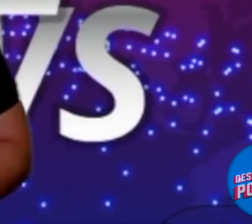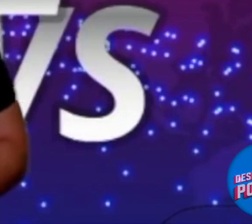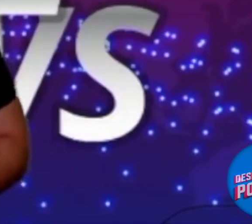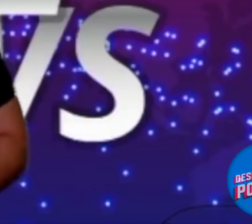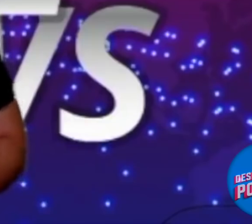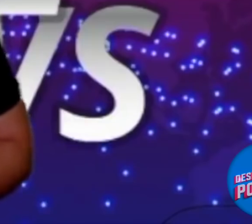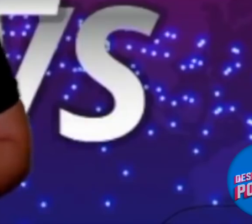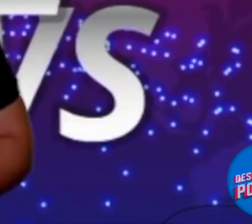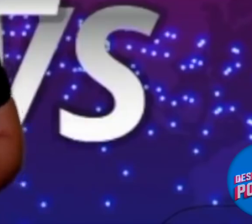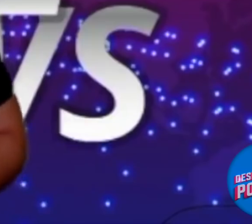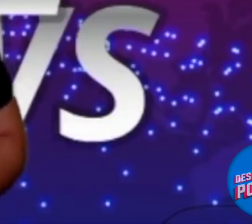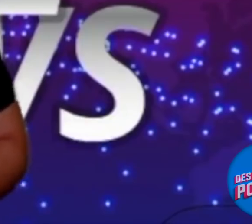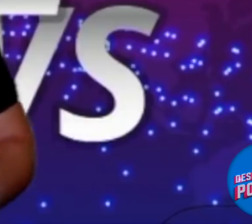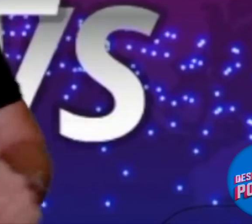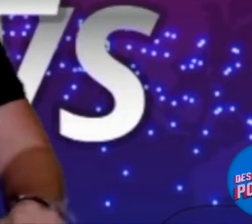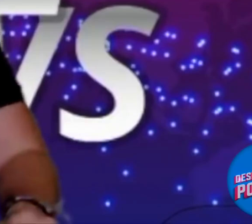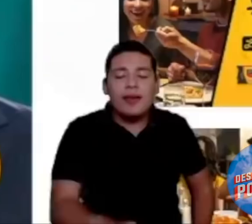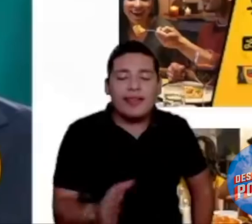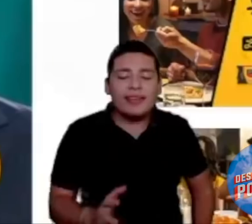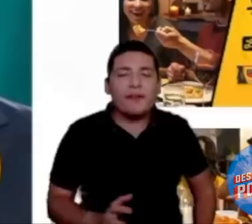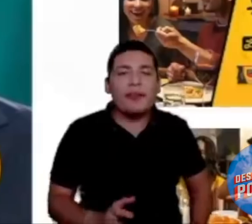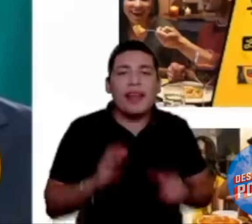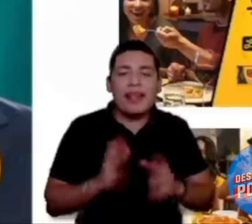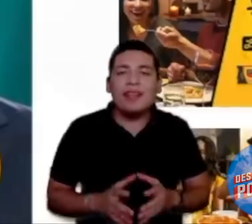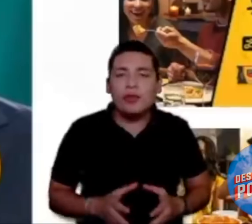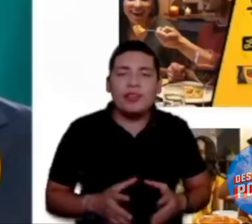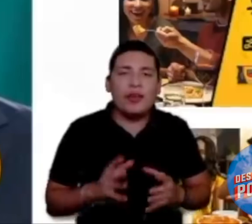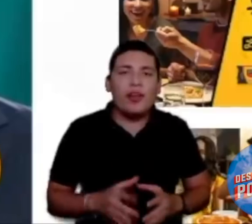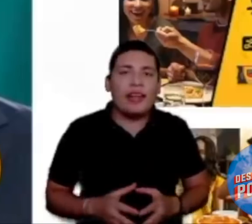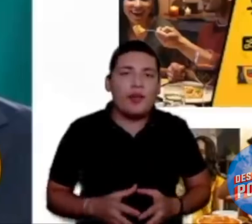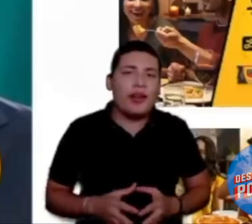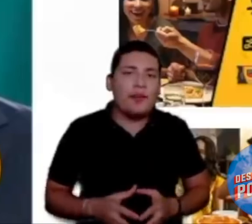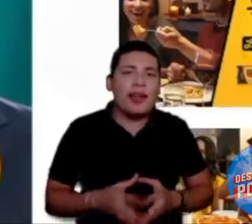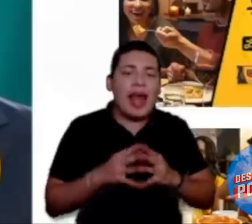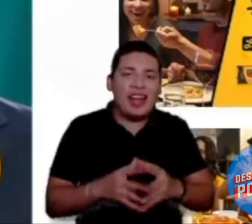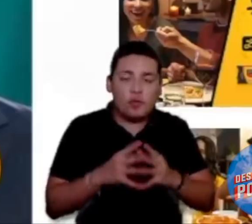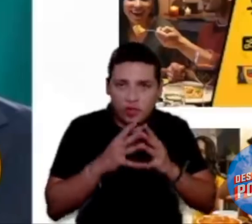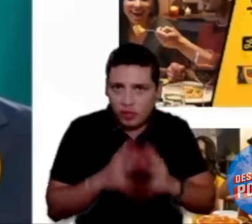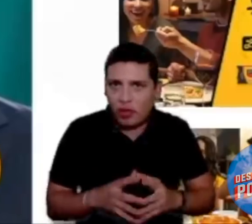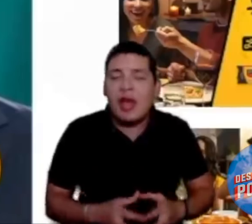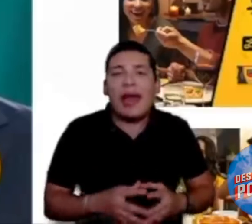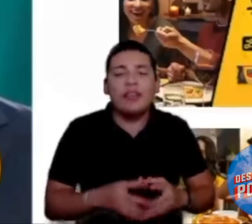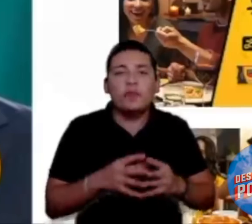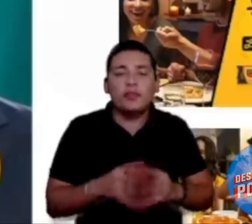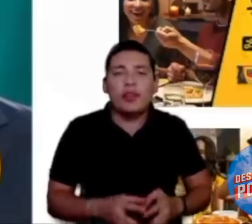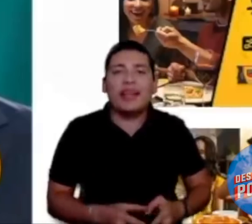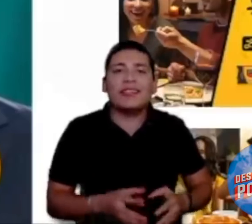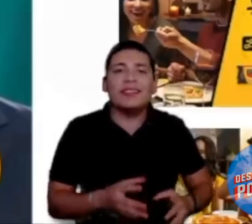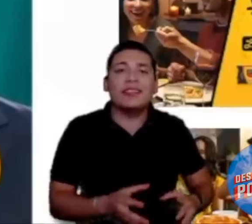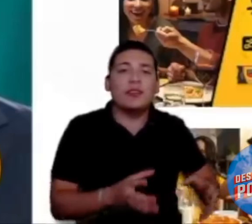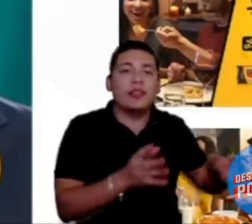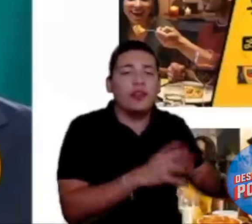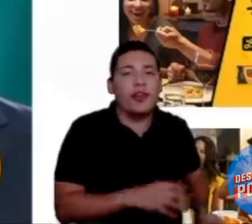la campanita. Y ahora sí, pasemos a la información. Y es que, familia, esta noticia no le cayó nada bien a la oposición, a esos